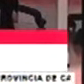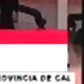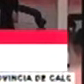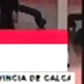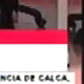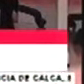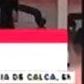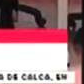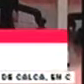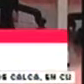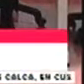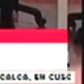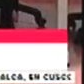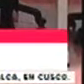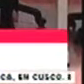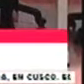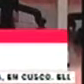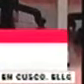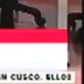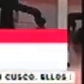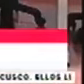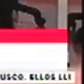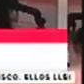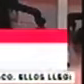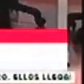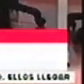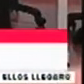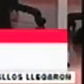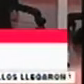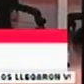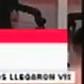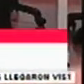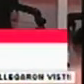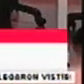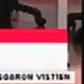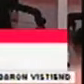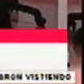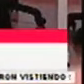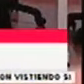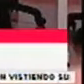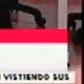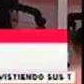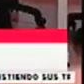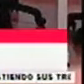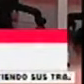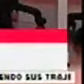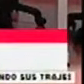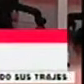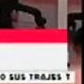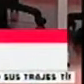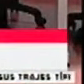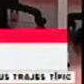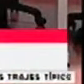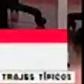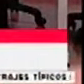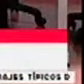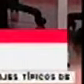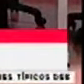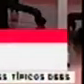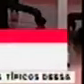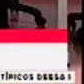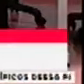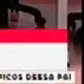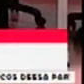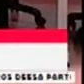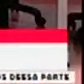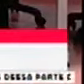responde la pregunta que usted se negó a responder. Continúe, por favor. No, y no son todos, por si acaso, porque el desarrollo de la investigación emite otras